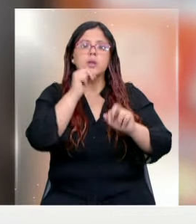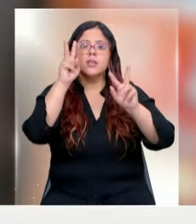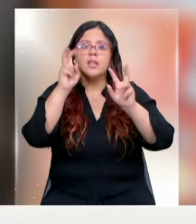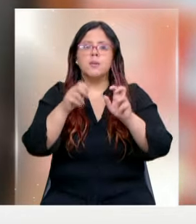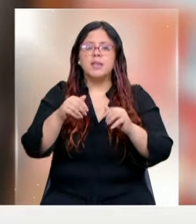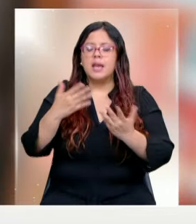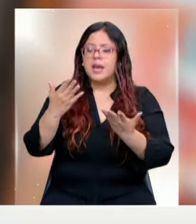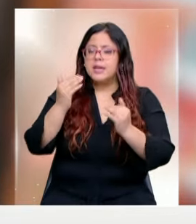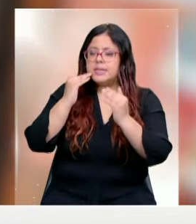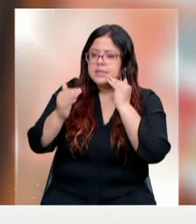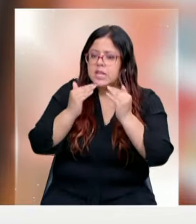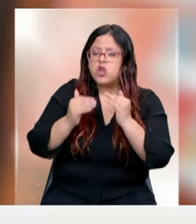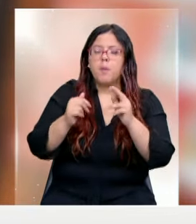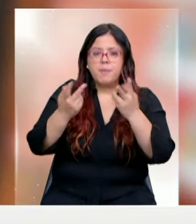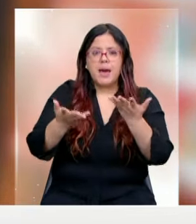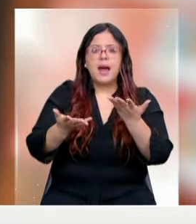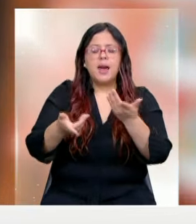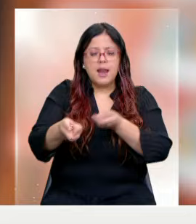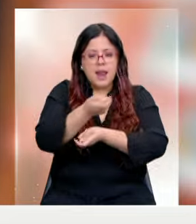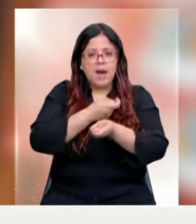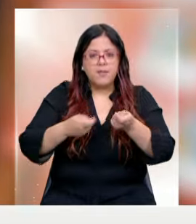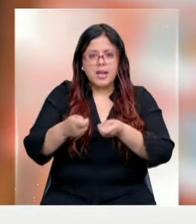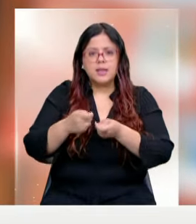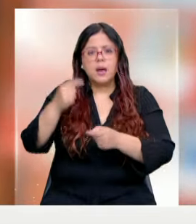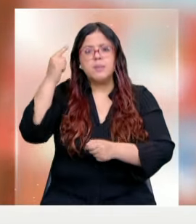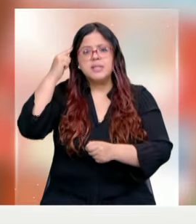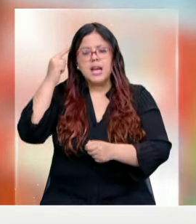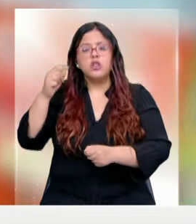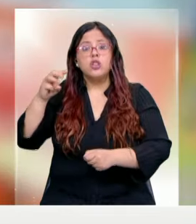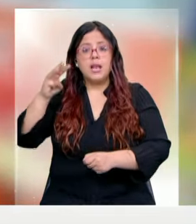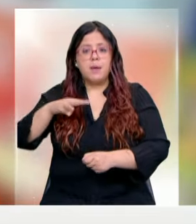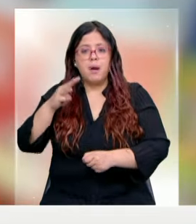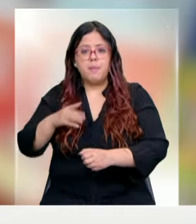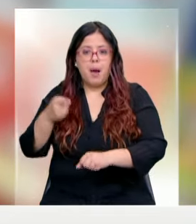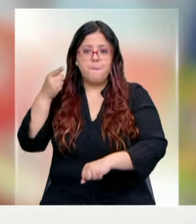menores para traficar. Esto pensando en las órdenes que daba la líder de la